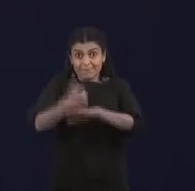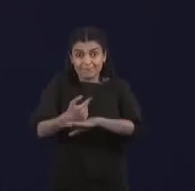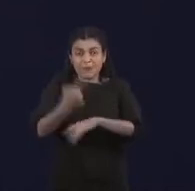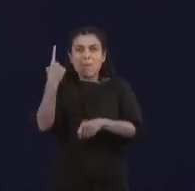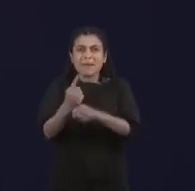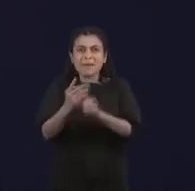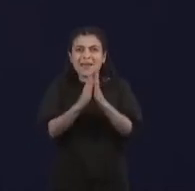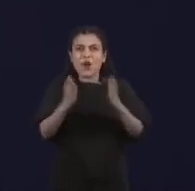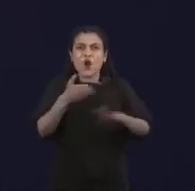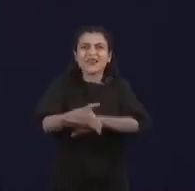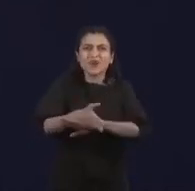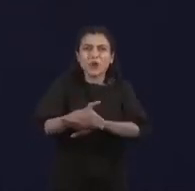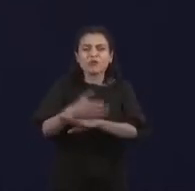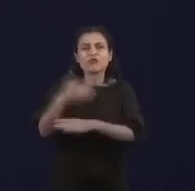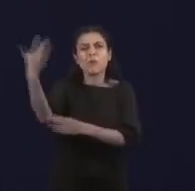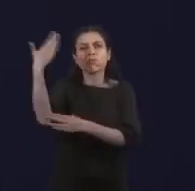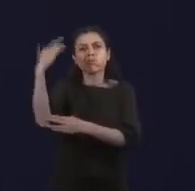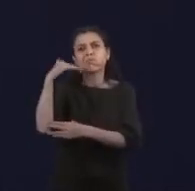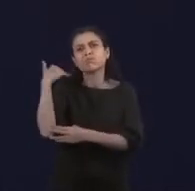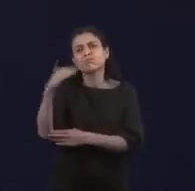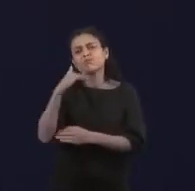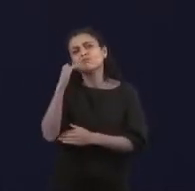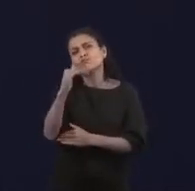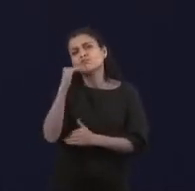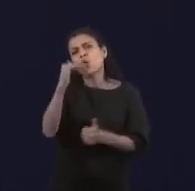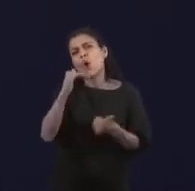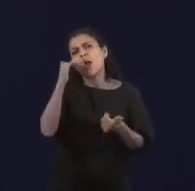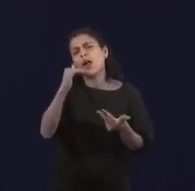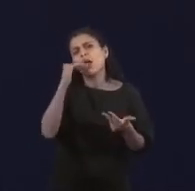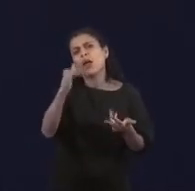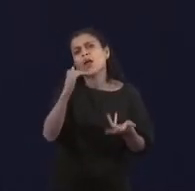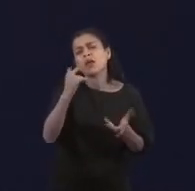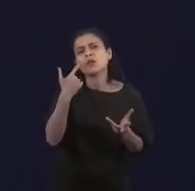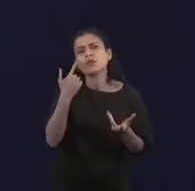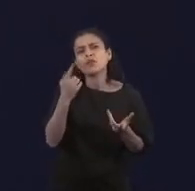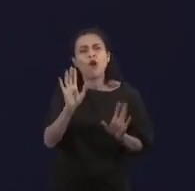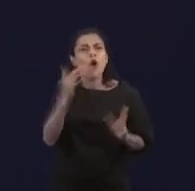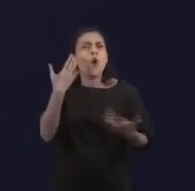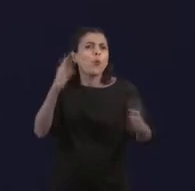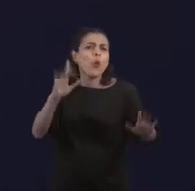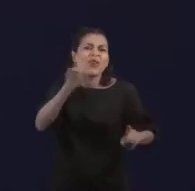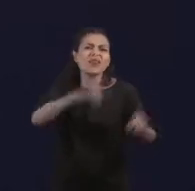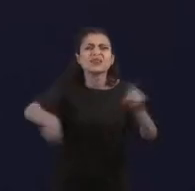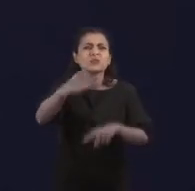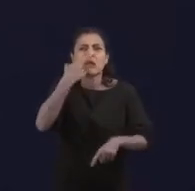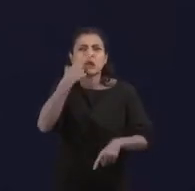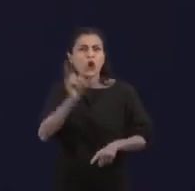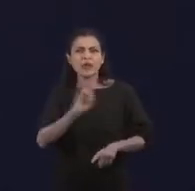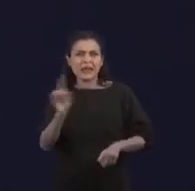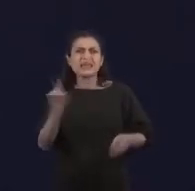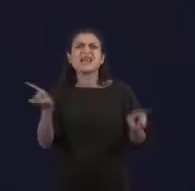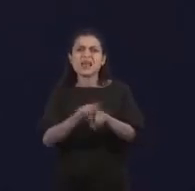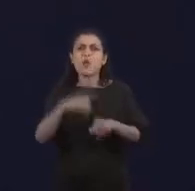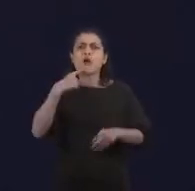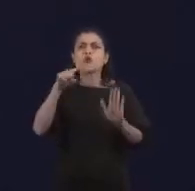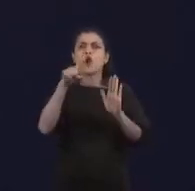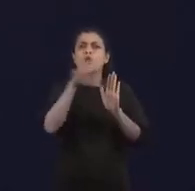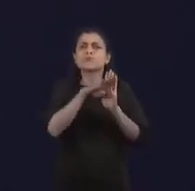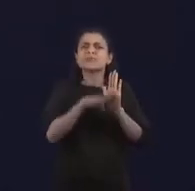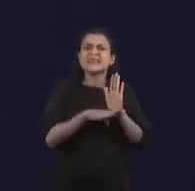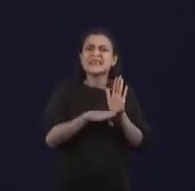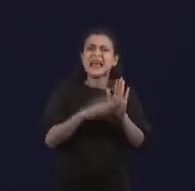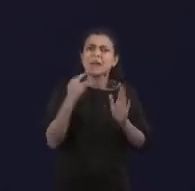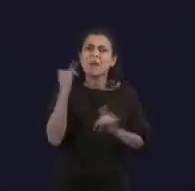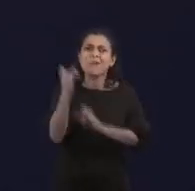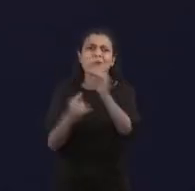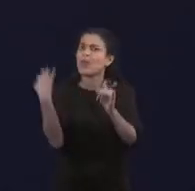vez no son de interés estrictamente periodístico. E incluso a veces son cuestiones que el periodismo ya las